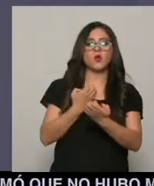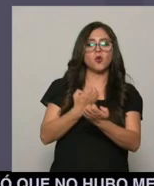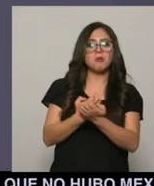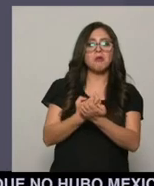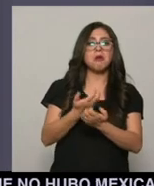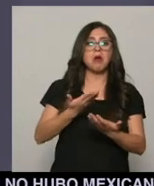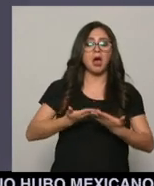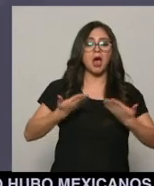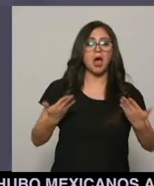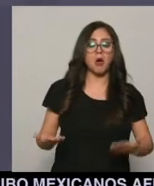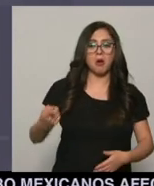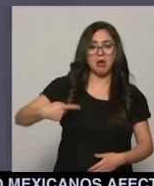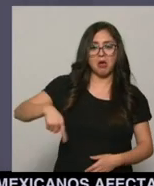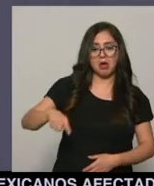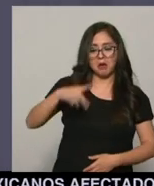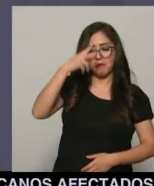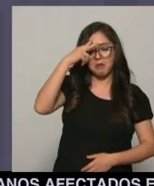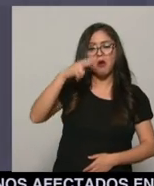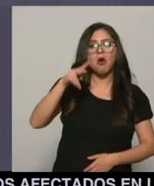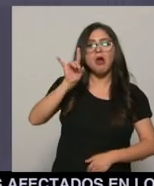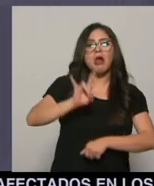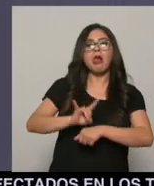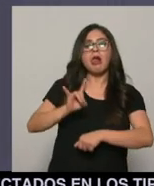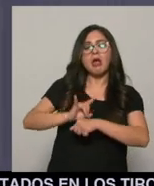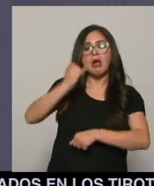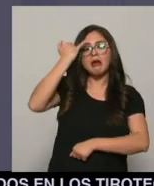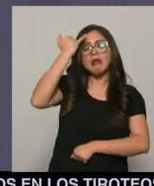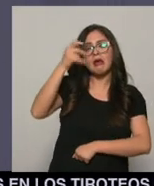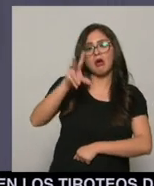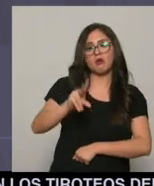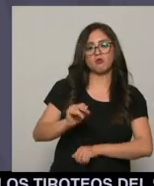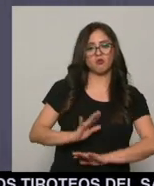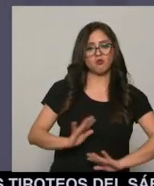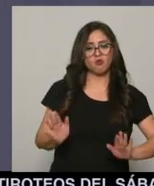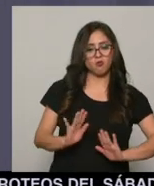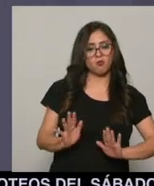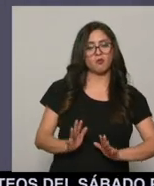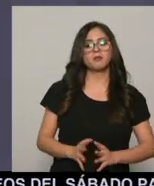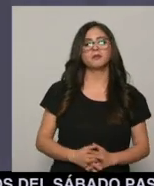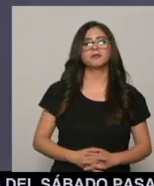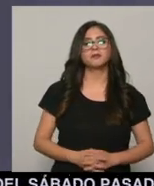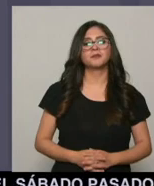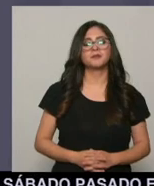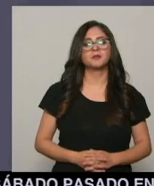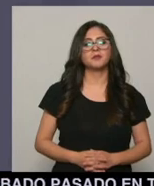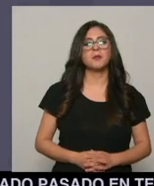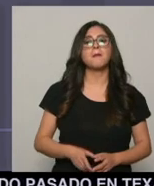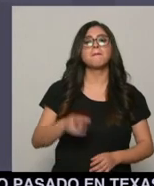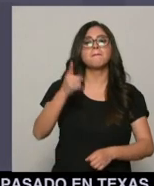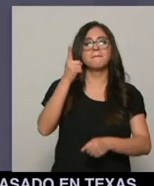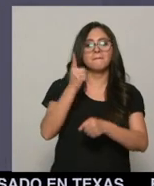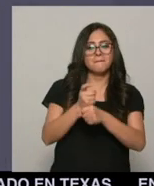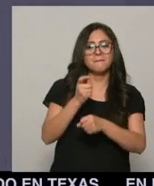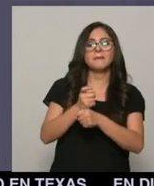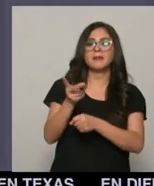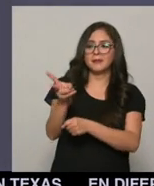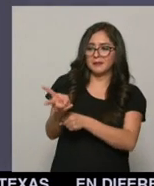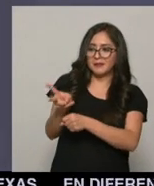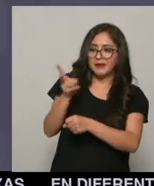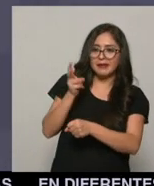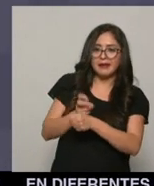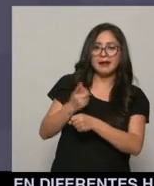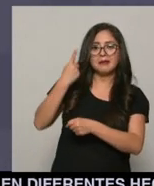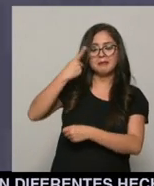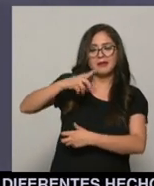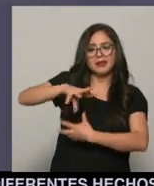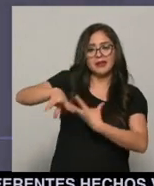está de florero. Es su compañero de viaje. Una cosa es que lo invites para que invierta, para que genere empleo,